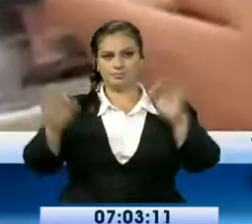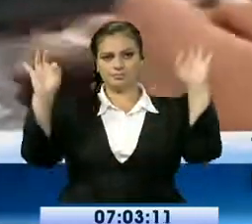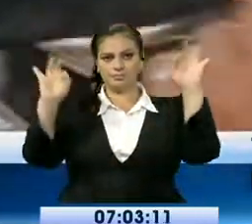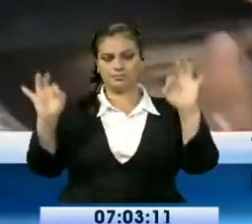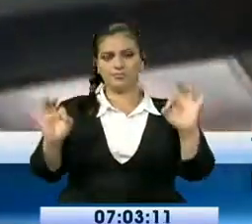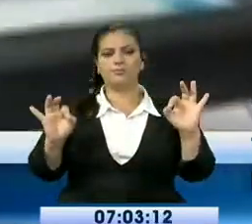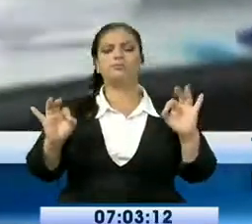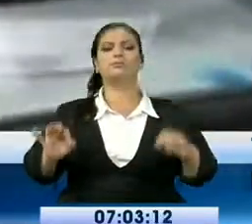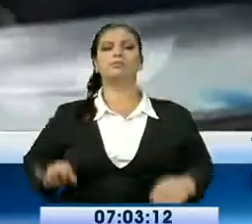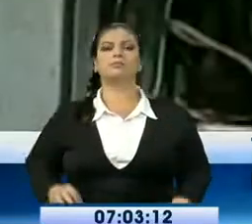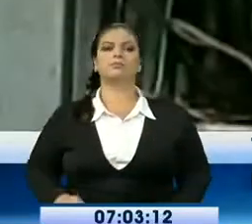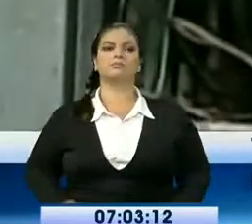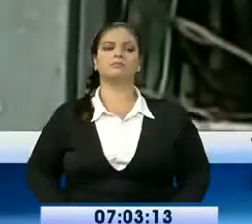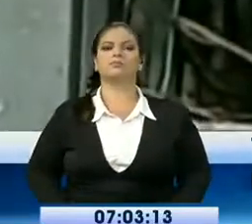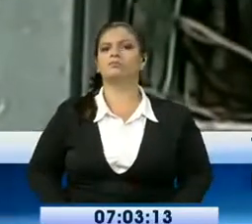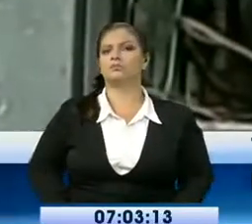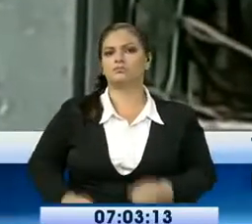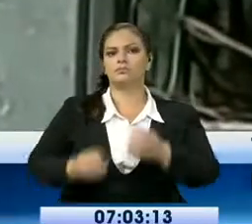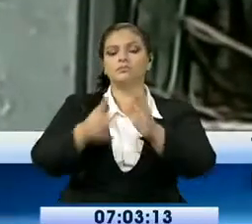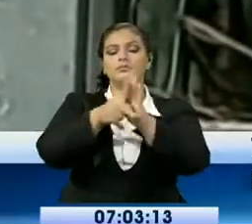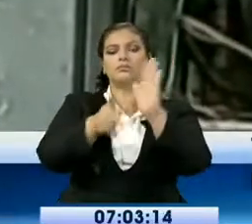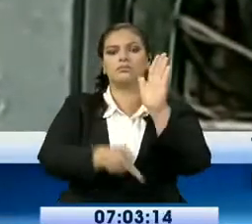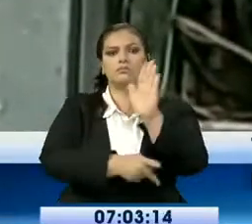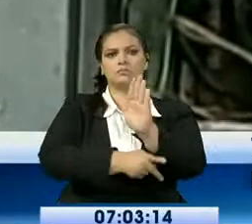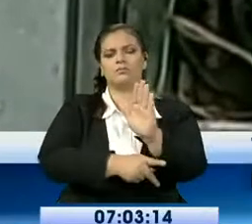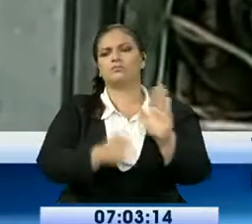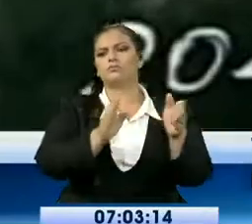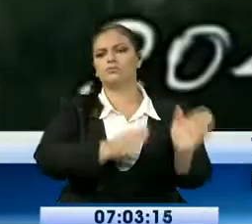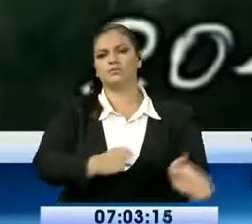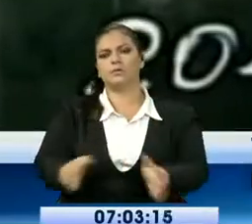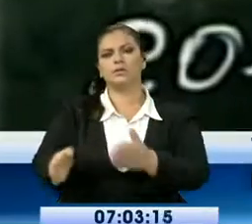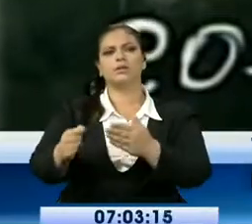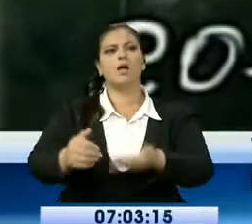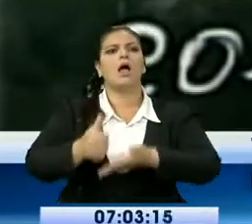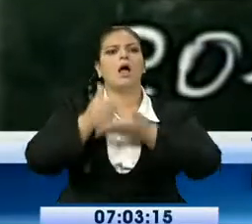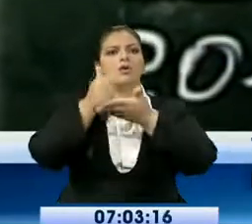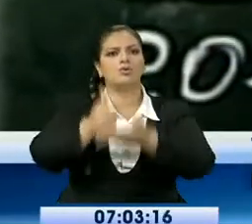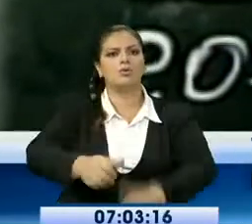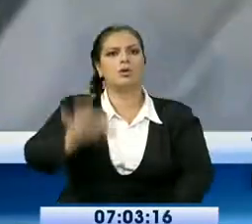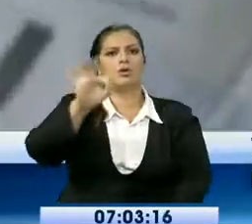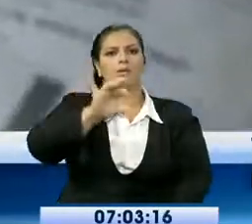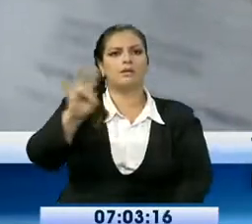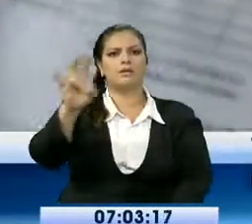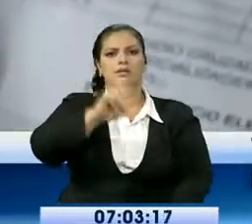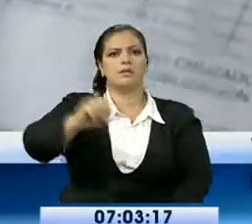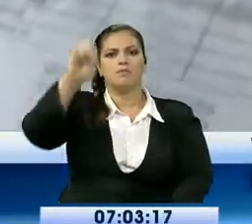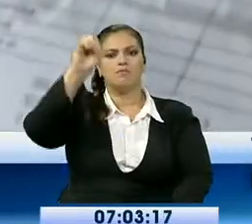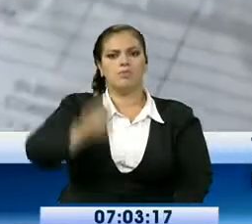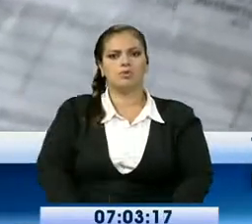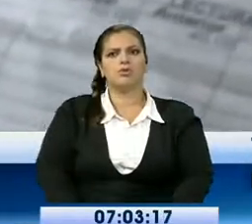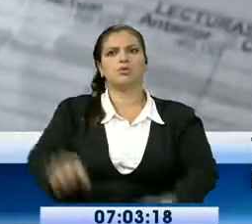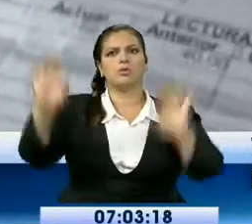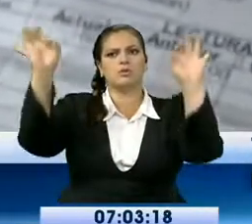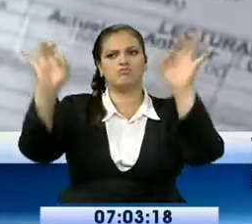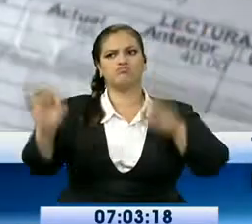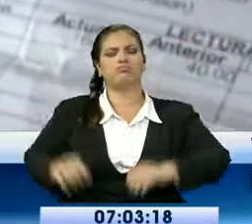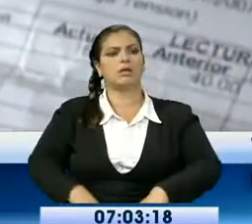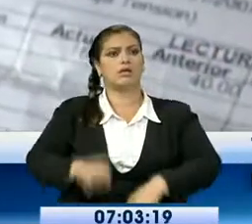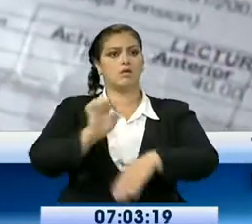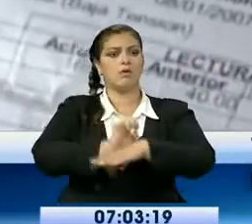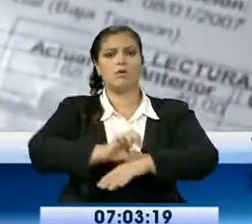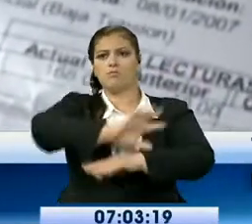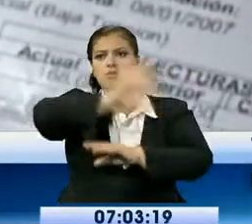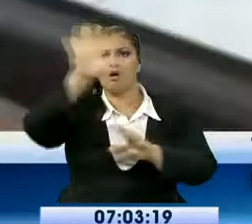Energía Renovable, el programa ayuda a un 97% de cobertura energética en todo el país. Genera incentivos para